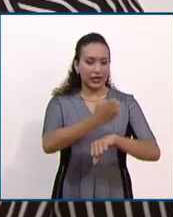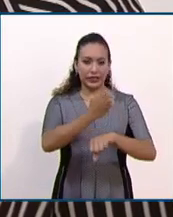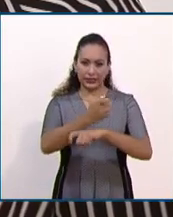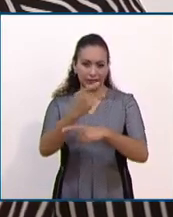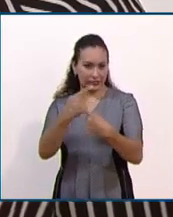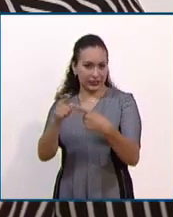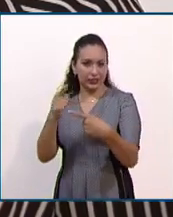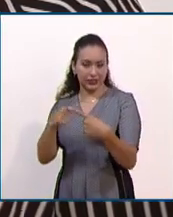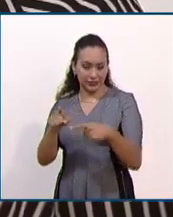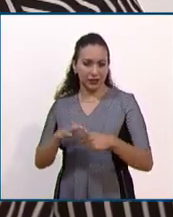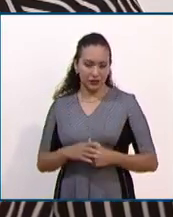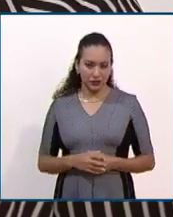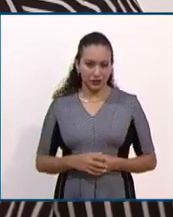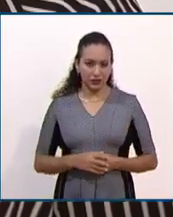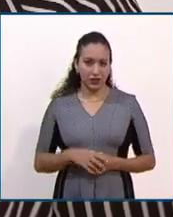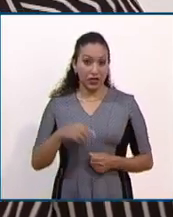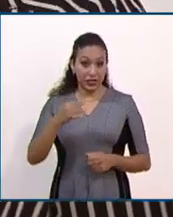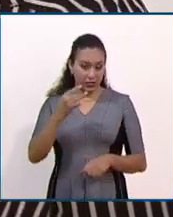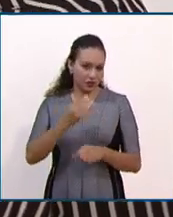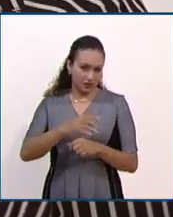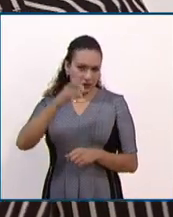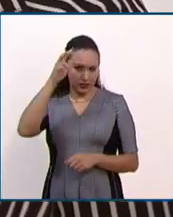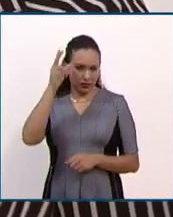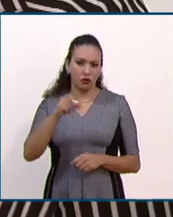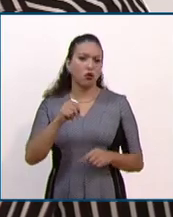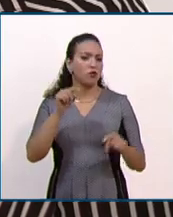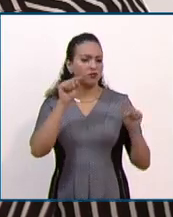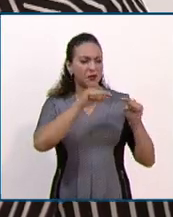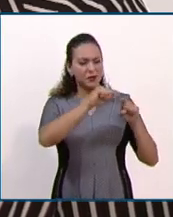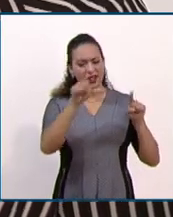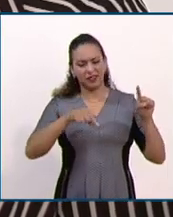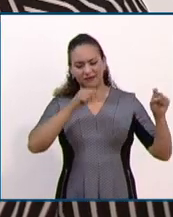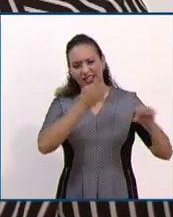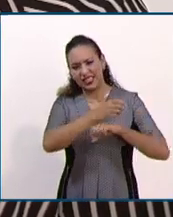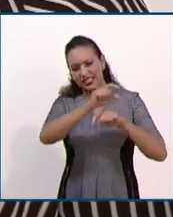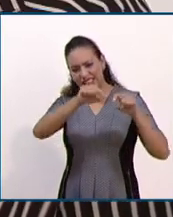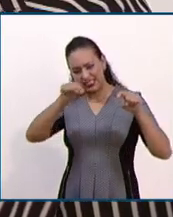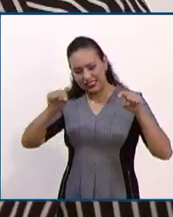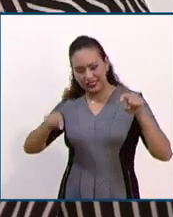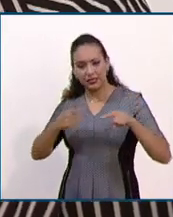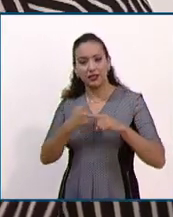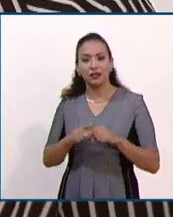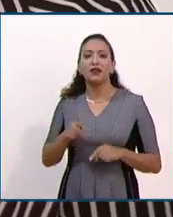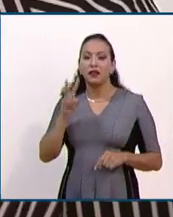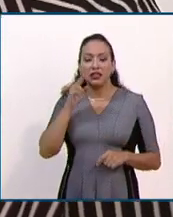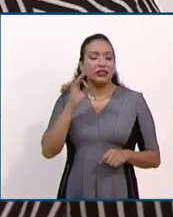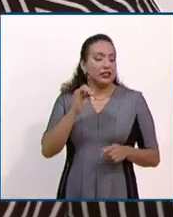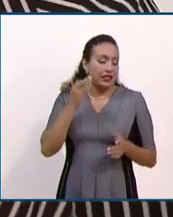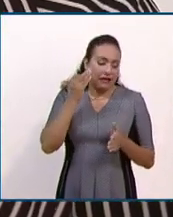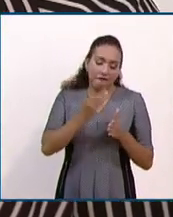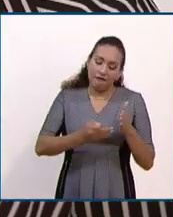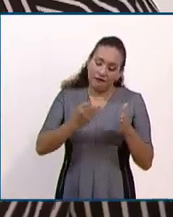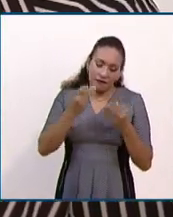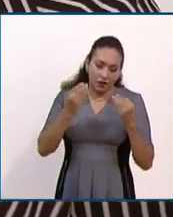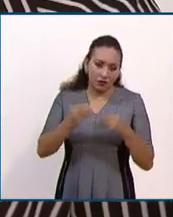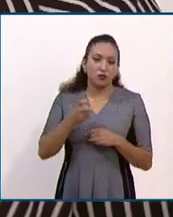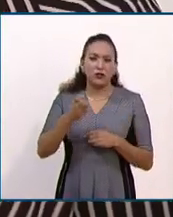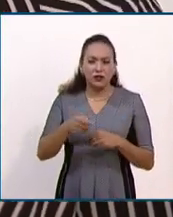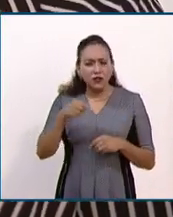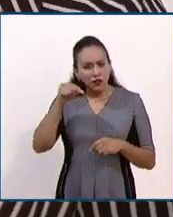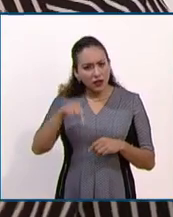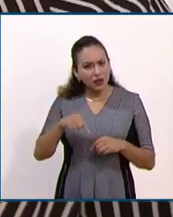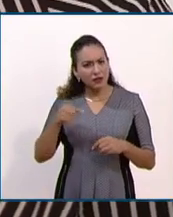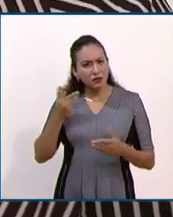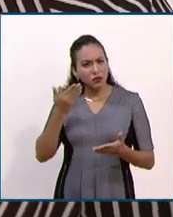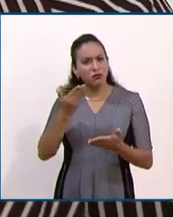no hemos litigado solamente en el estado de Hidalgo, hemos visto muchas deficiencias y creo que esto es para unificar algunos